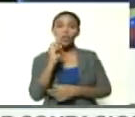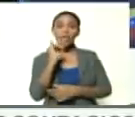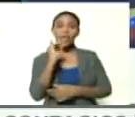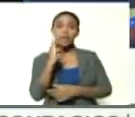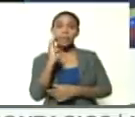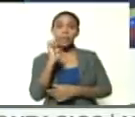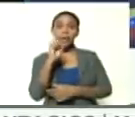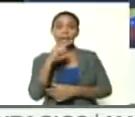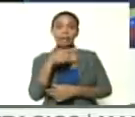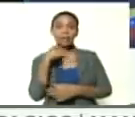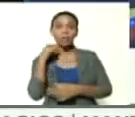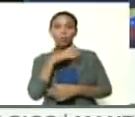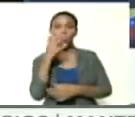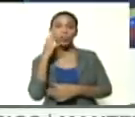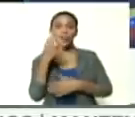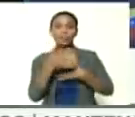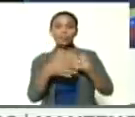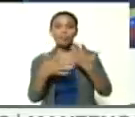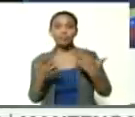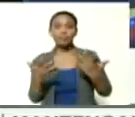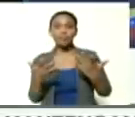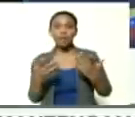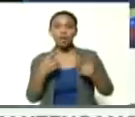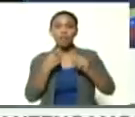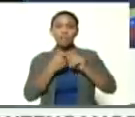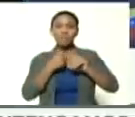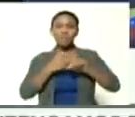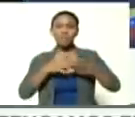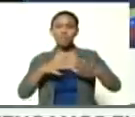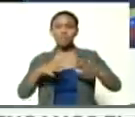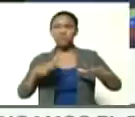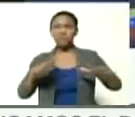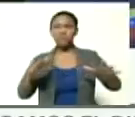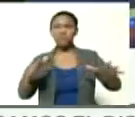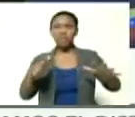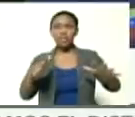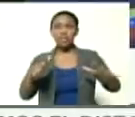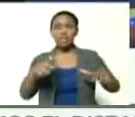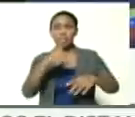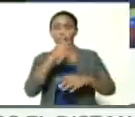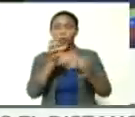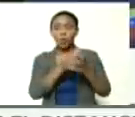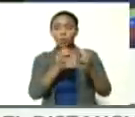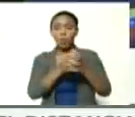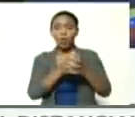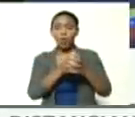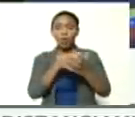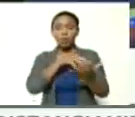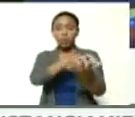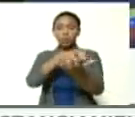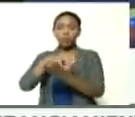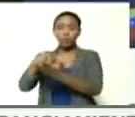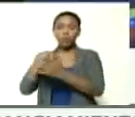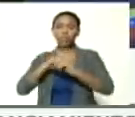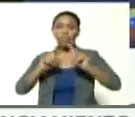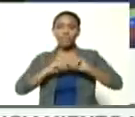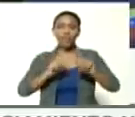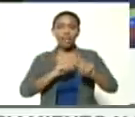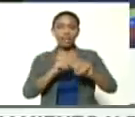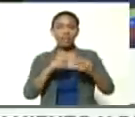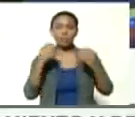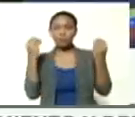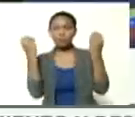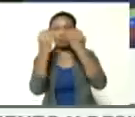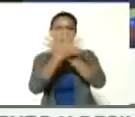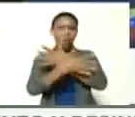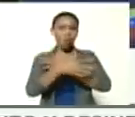Duque, es, bueno, ahora multiplicar la cantidad de grupos de distintos signos, confusos,